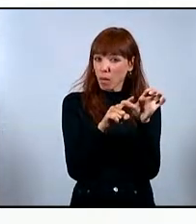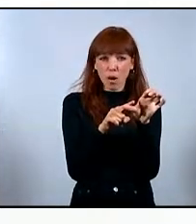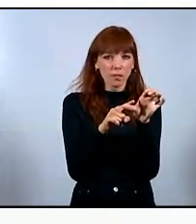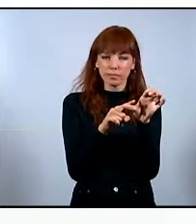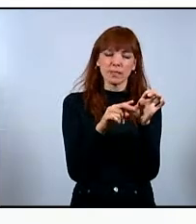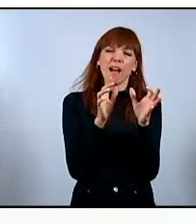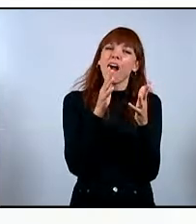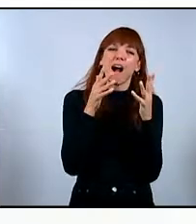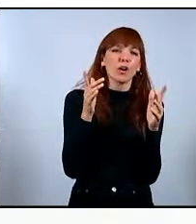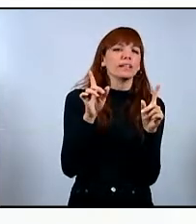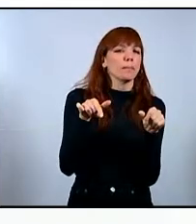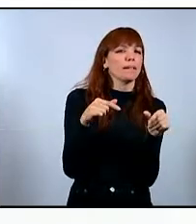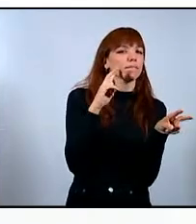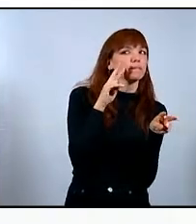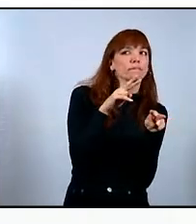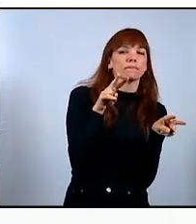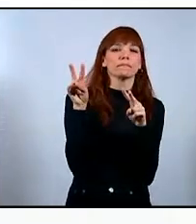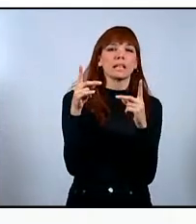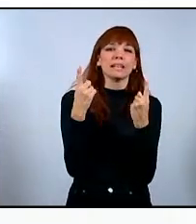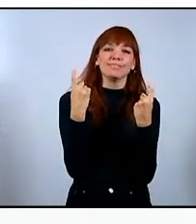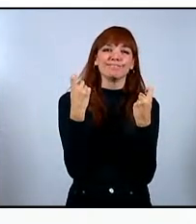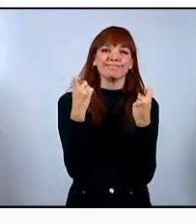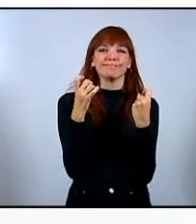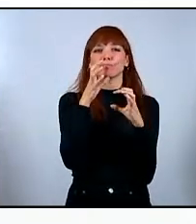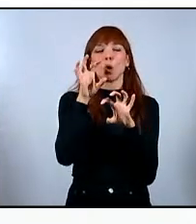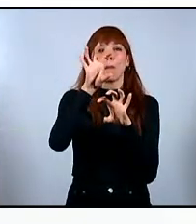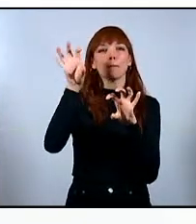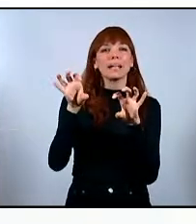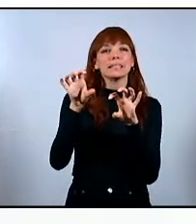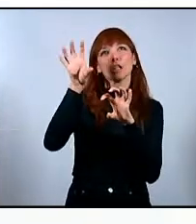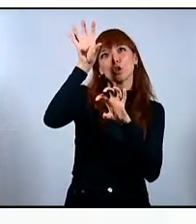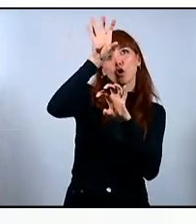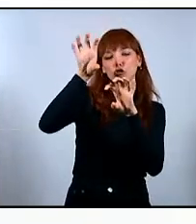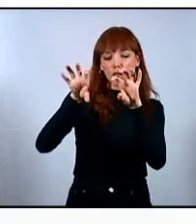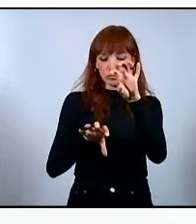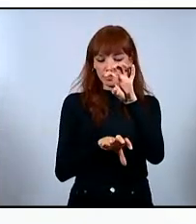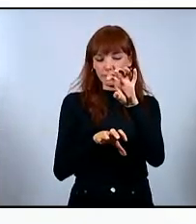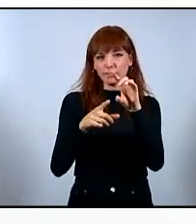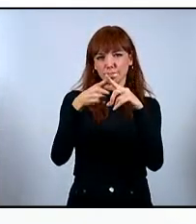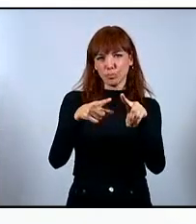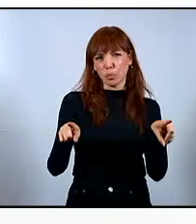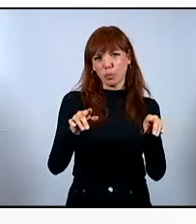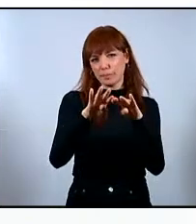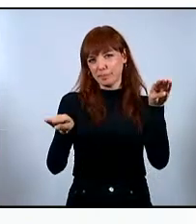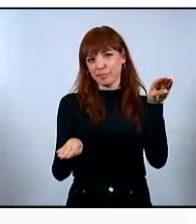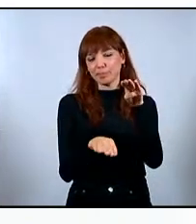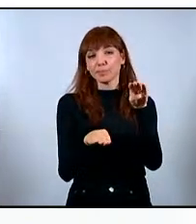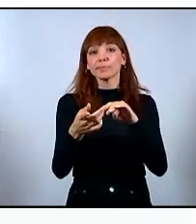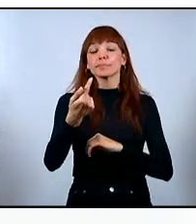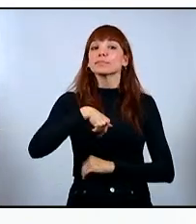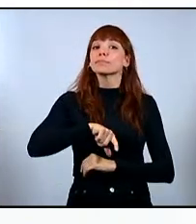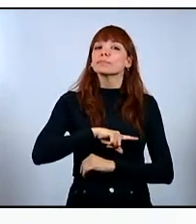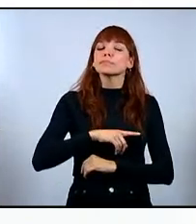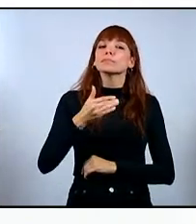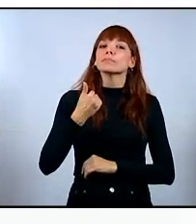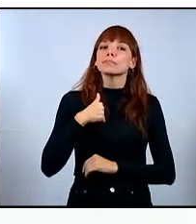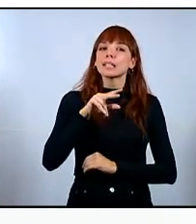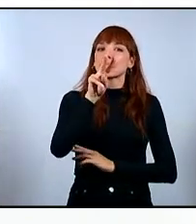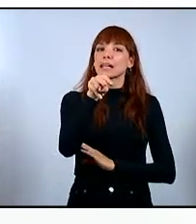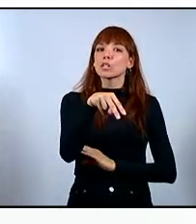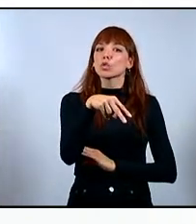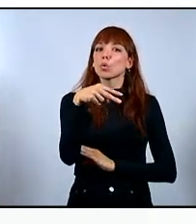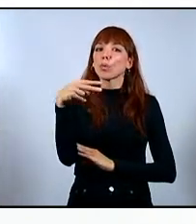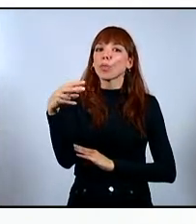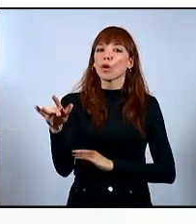nunca miramos la brecha que existe entre los países del norte y los países del sur. Hemos desbloqueado la resolución de la